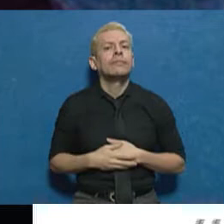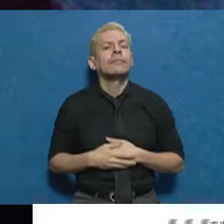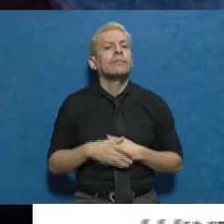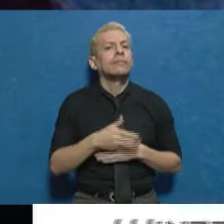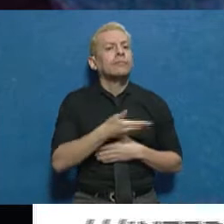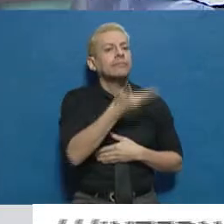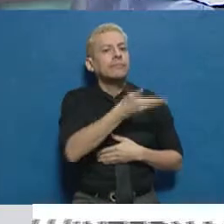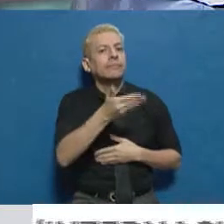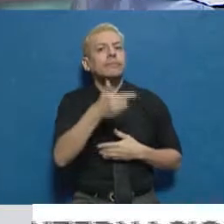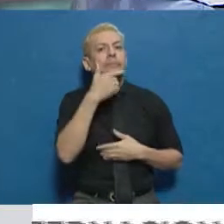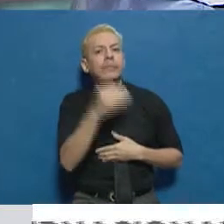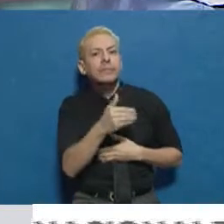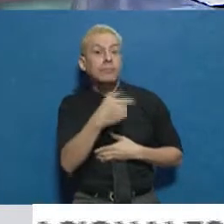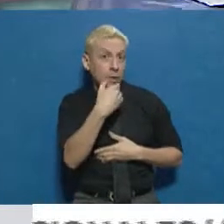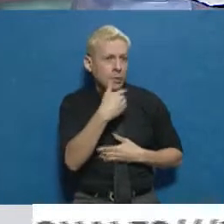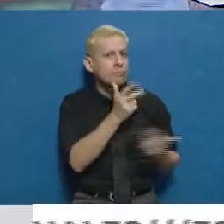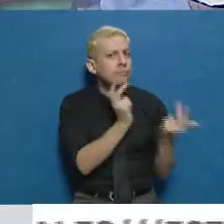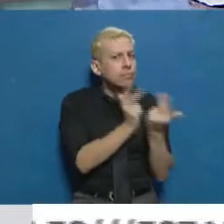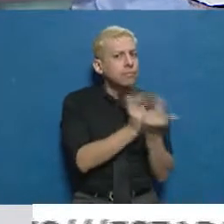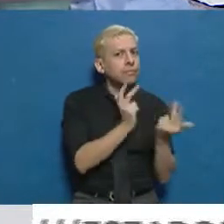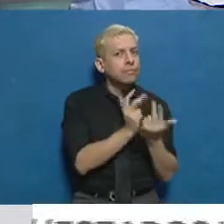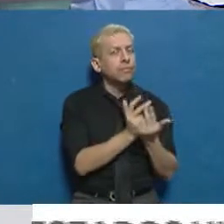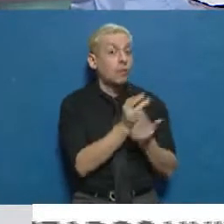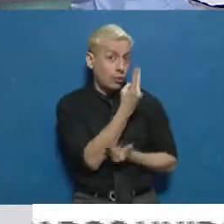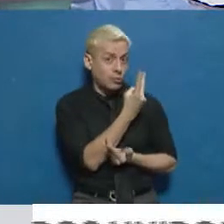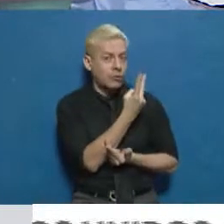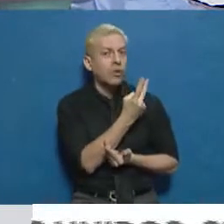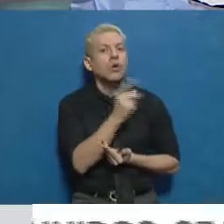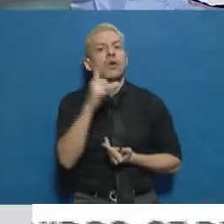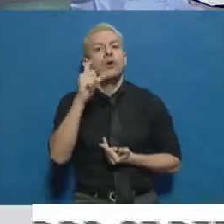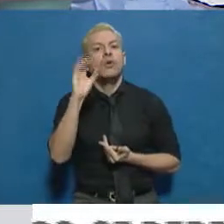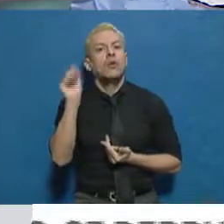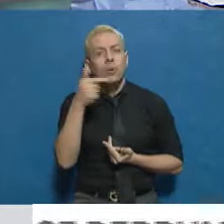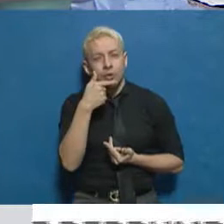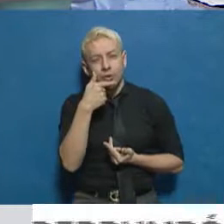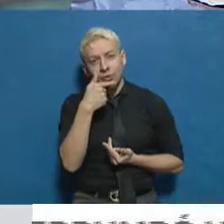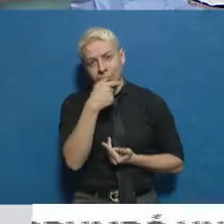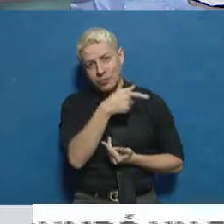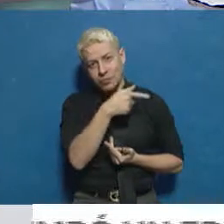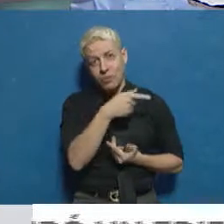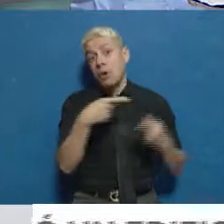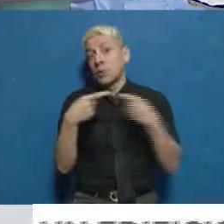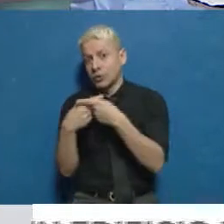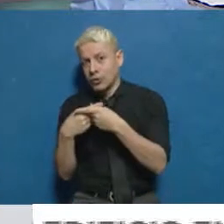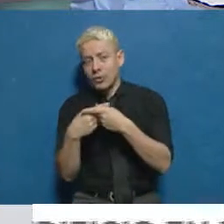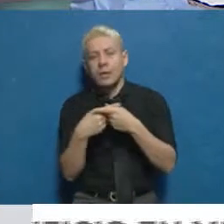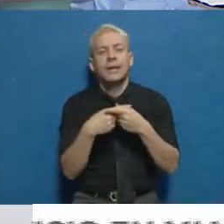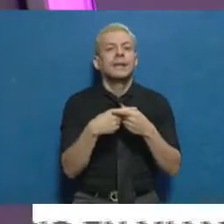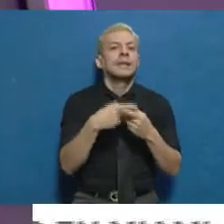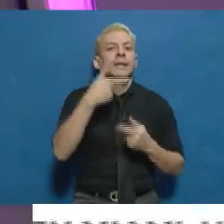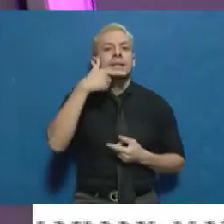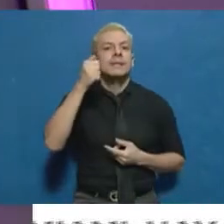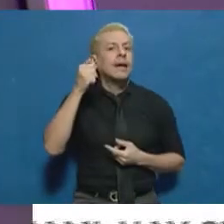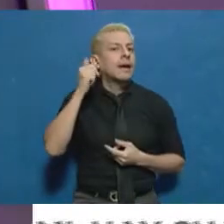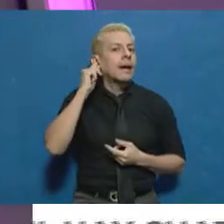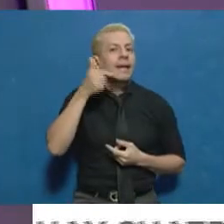los senadores que representan a la provincia de Mendoza. Sí. A dos de ellos, a Julio Cobos, que es el espacio de la oposición, y a Anabel Fernández Agasti, que